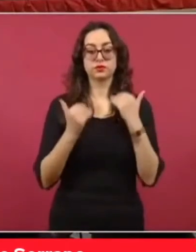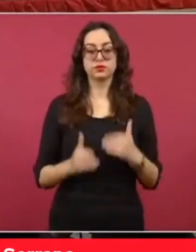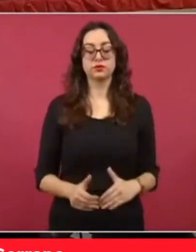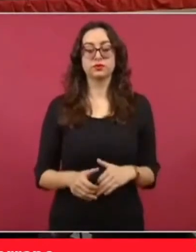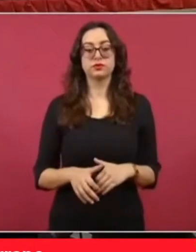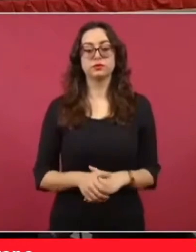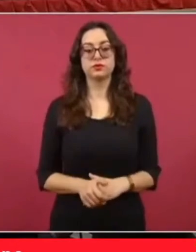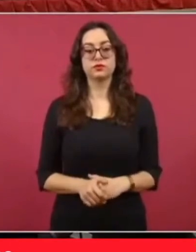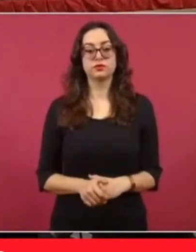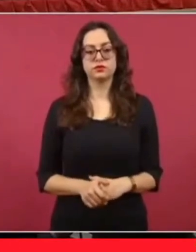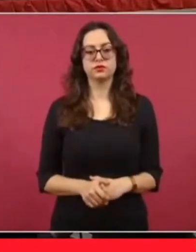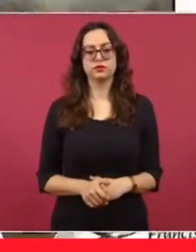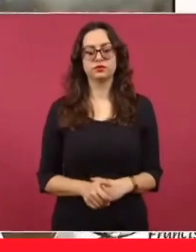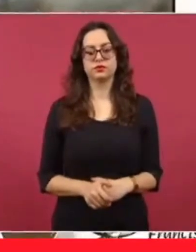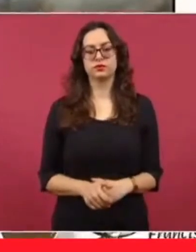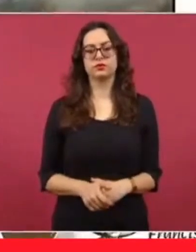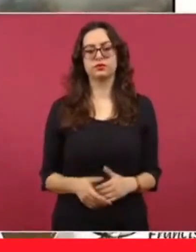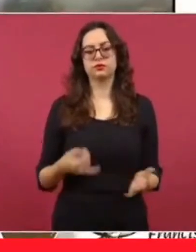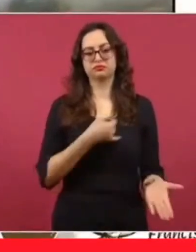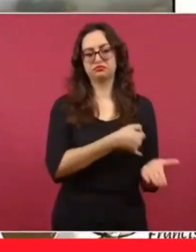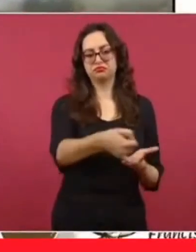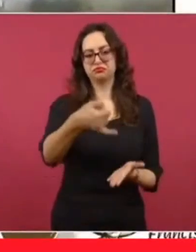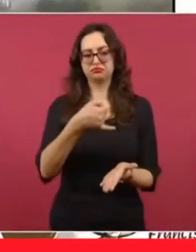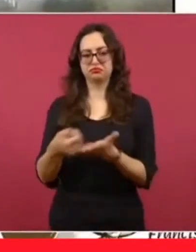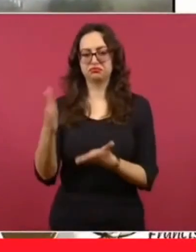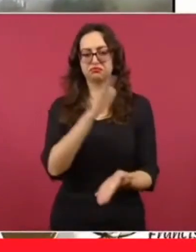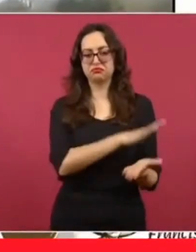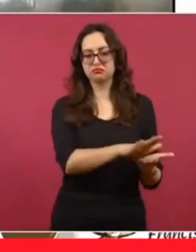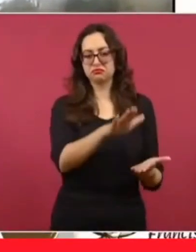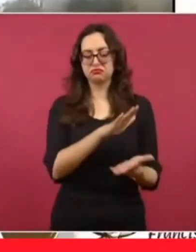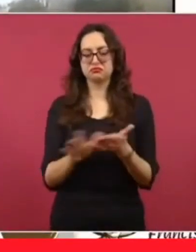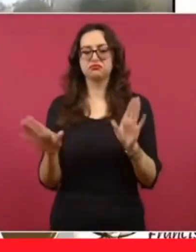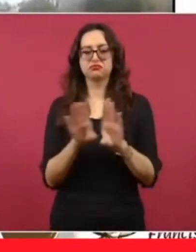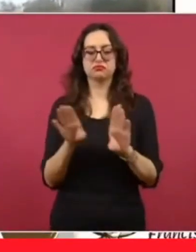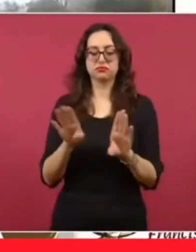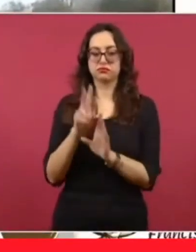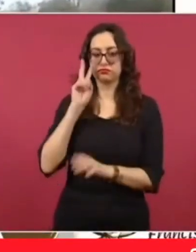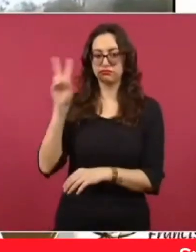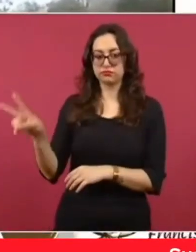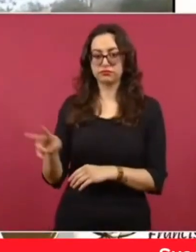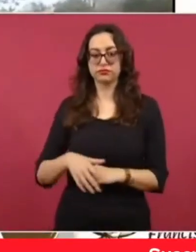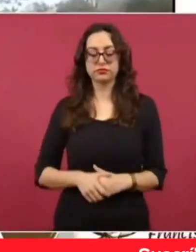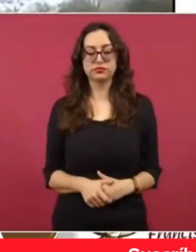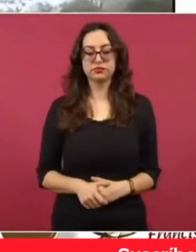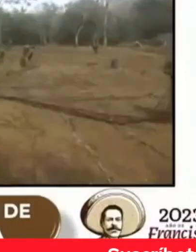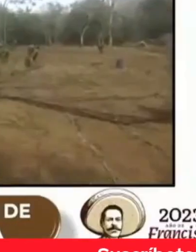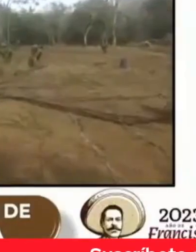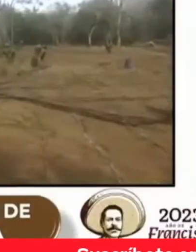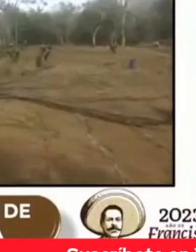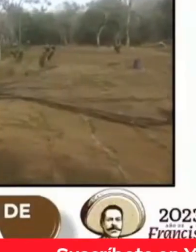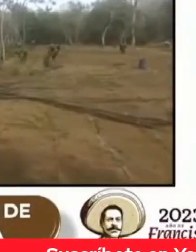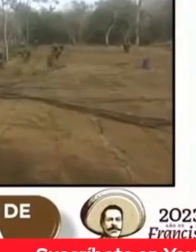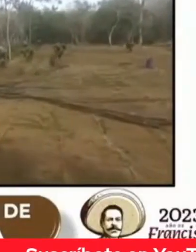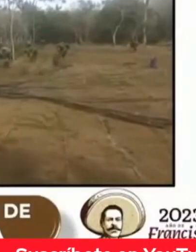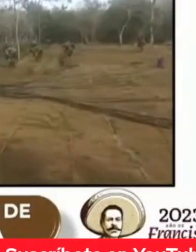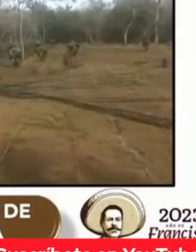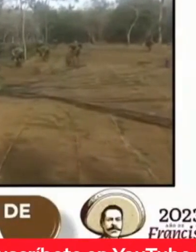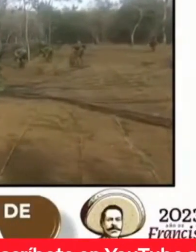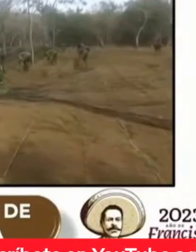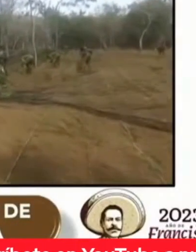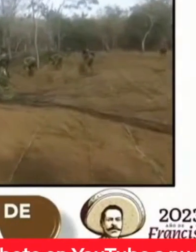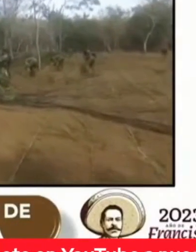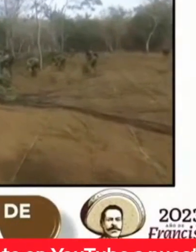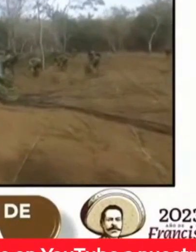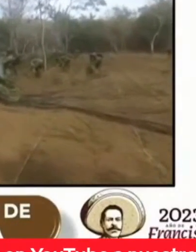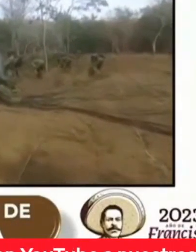refiere a radicaciones en este periodo de fueron cinco erradicaciones a cinco plantíos de marihuana llevamos